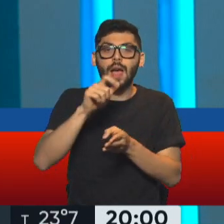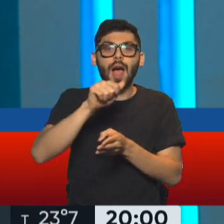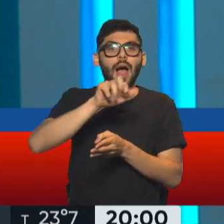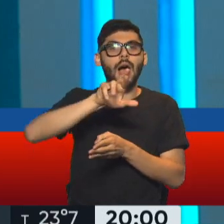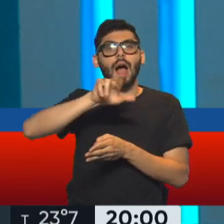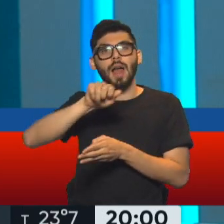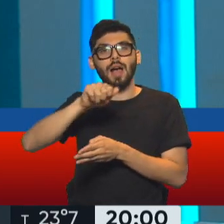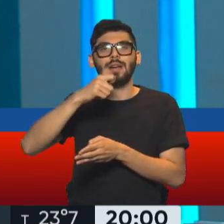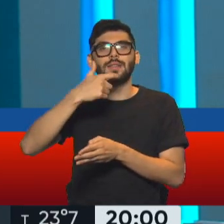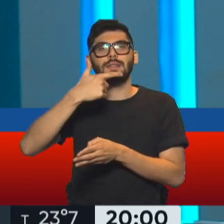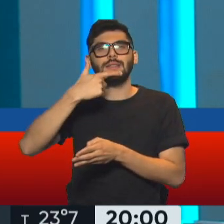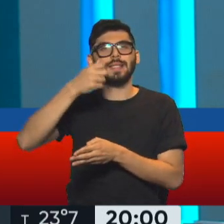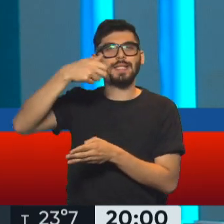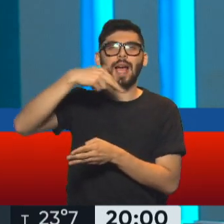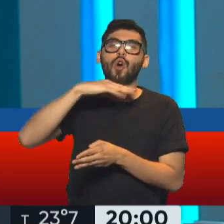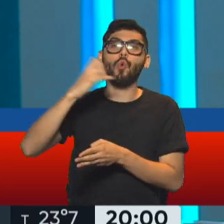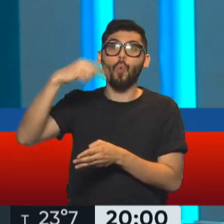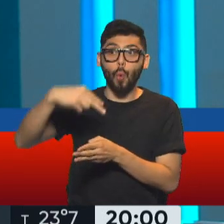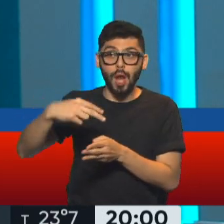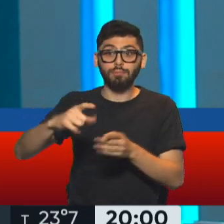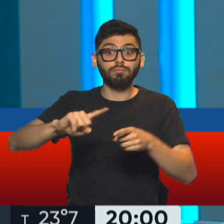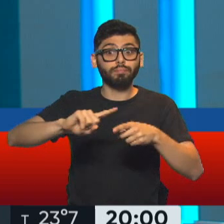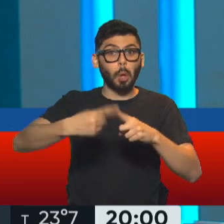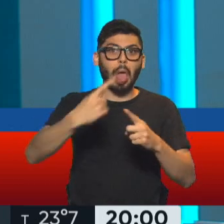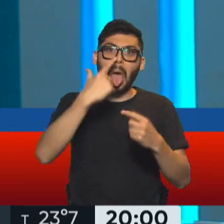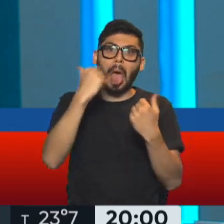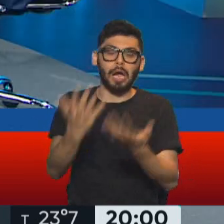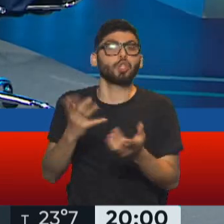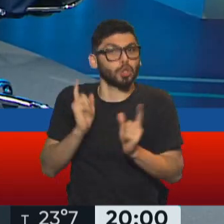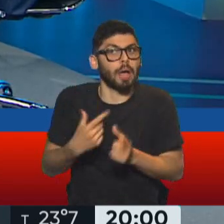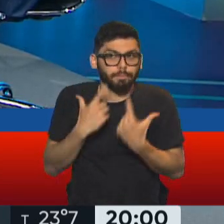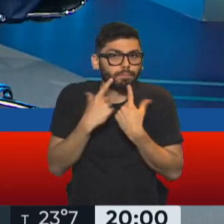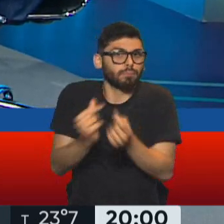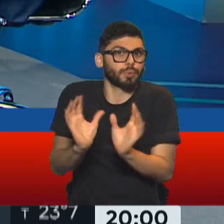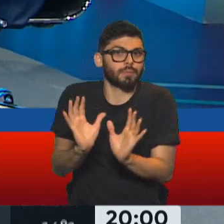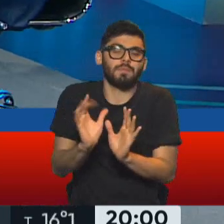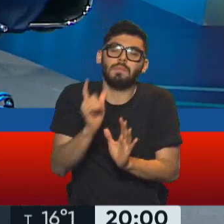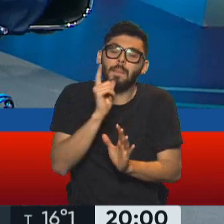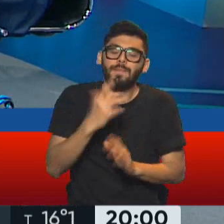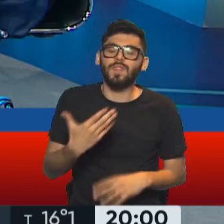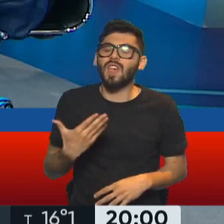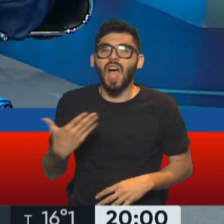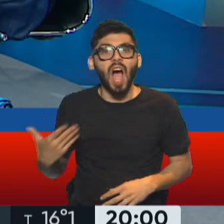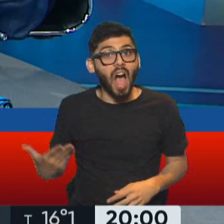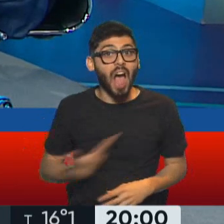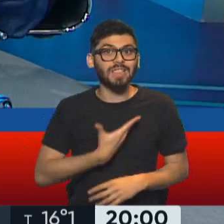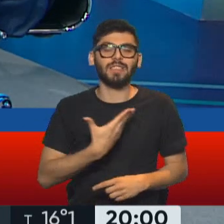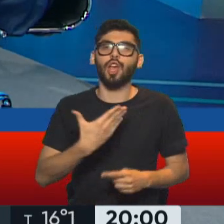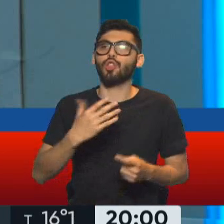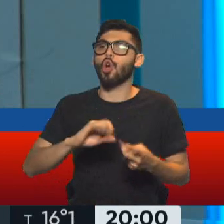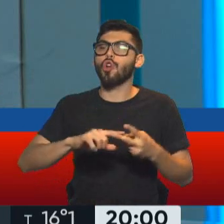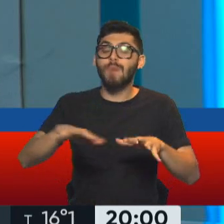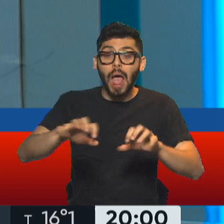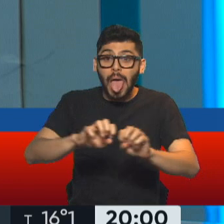repudié la utilización política del hecho. Yo creo que los accidentes, las tragedias, no